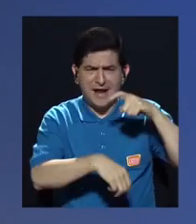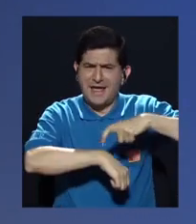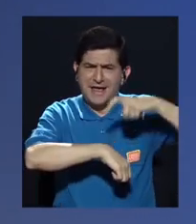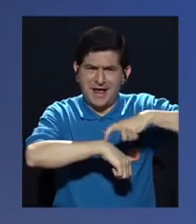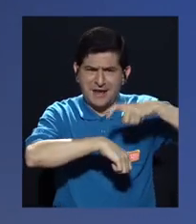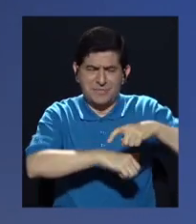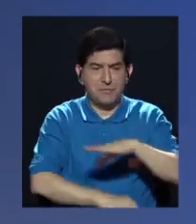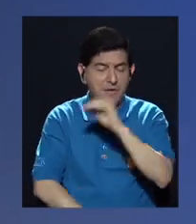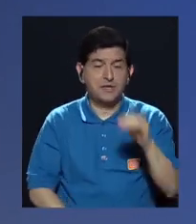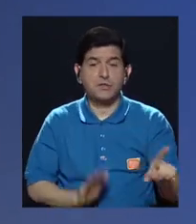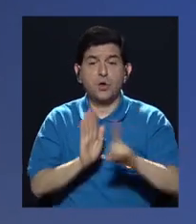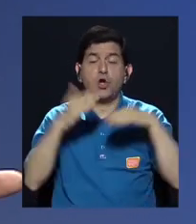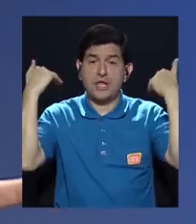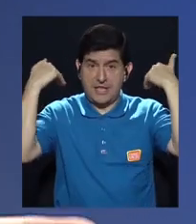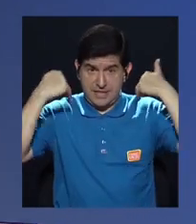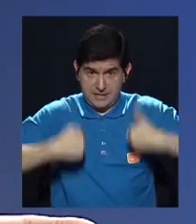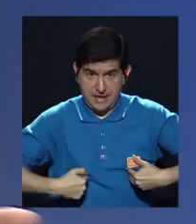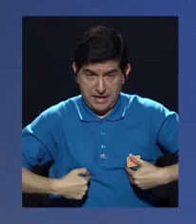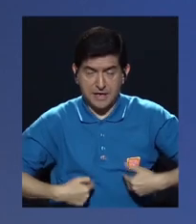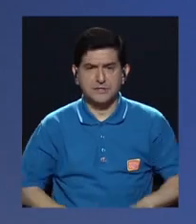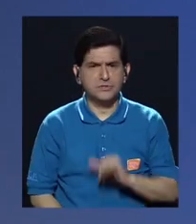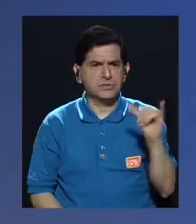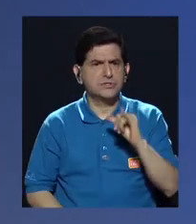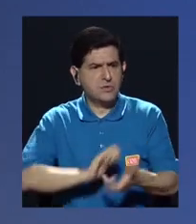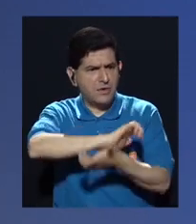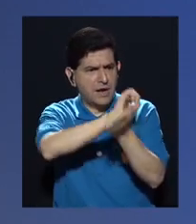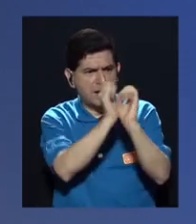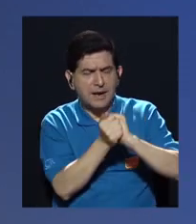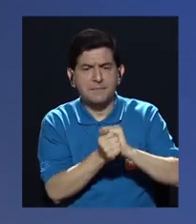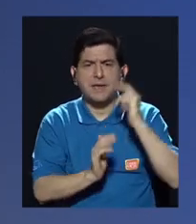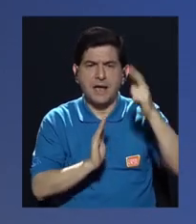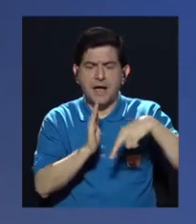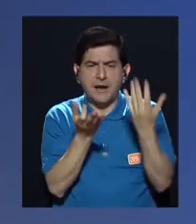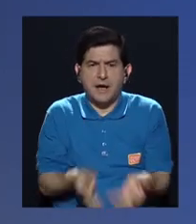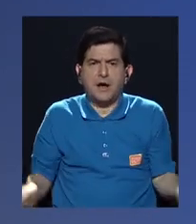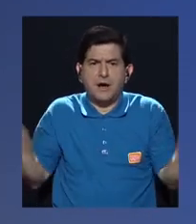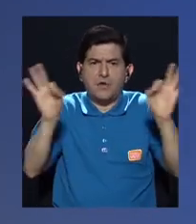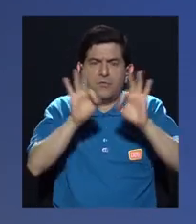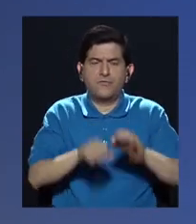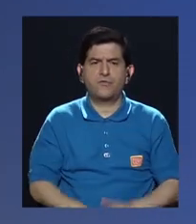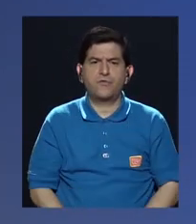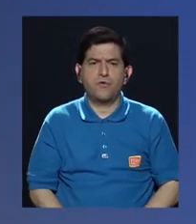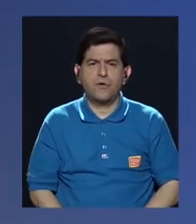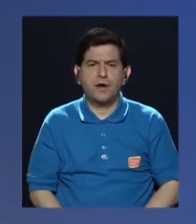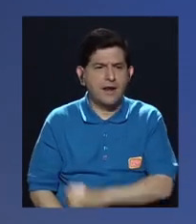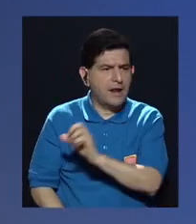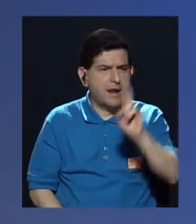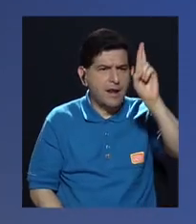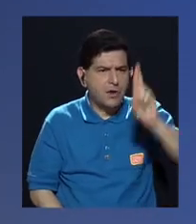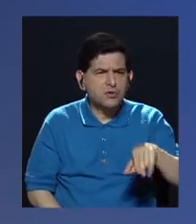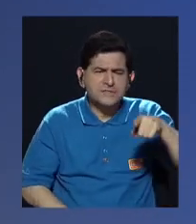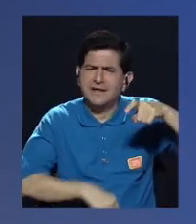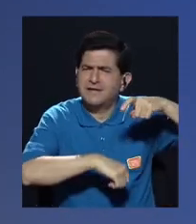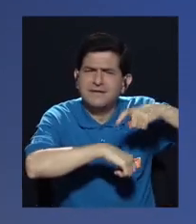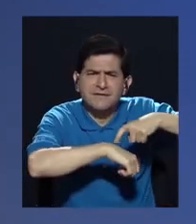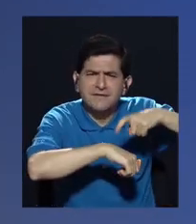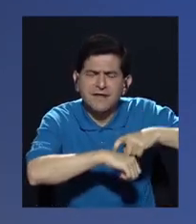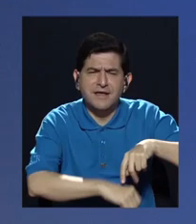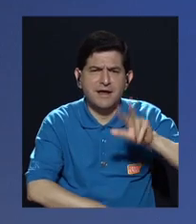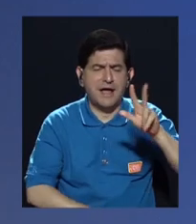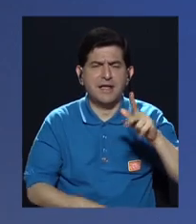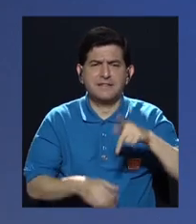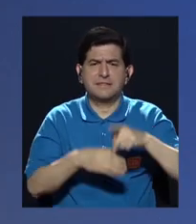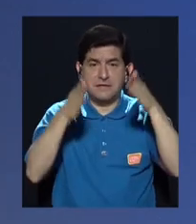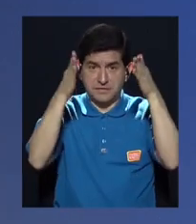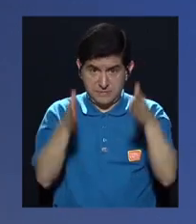en ese momento y cómo los derechos humanos se convertían también en un papel protagónico, aterrizamos en una Costa Rica en la que